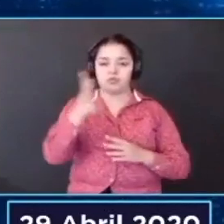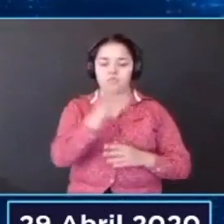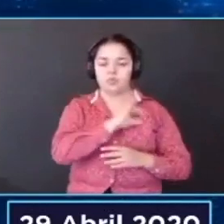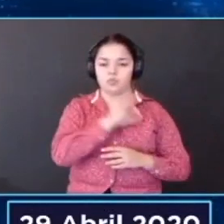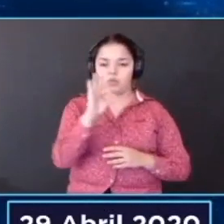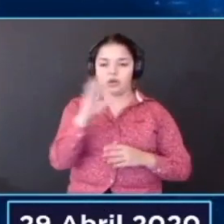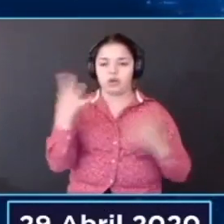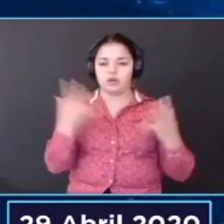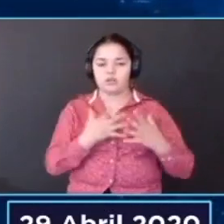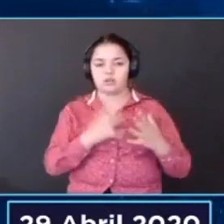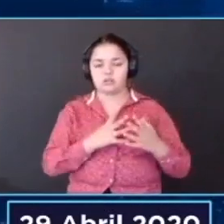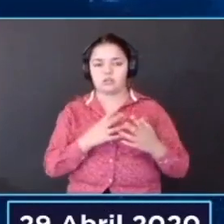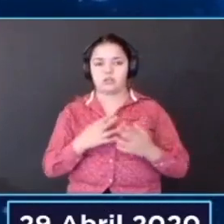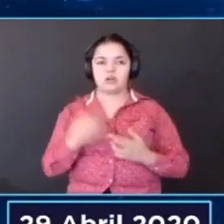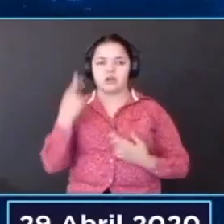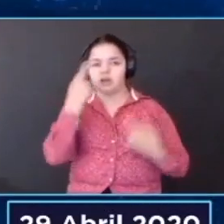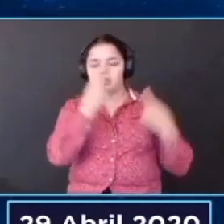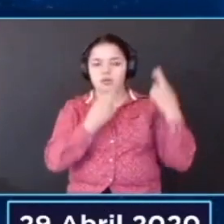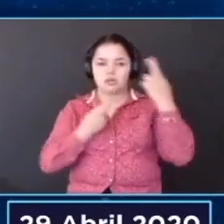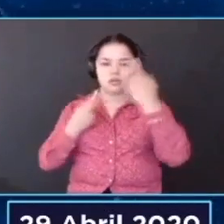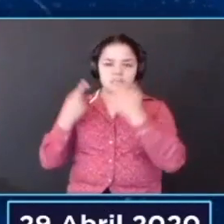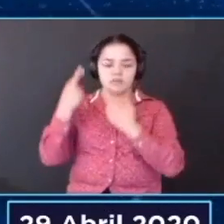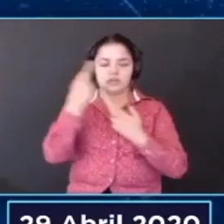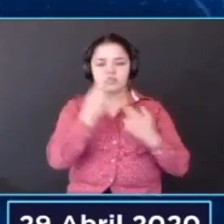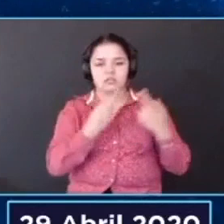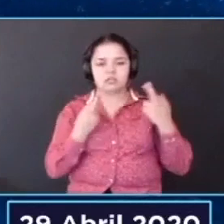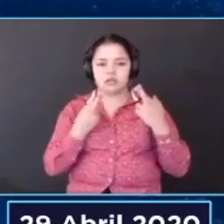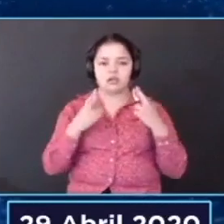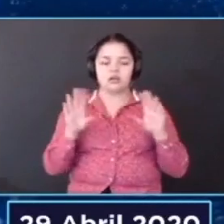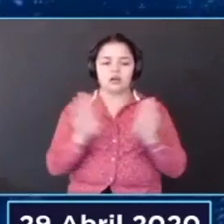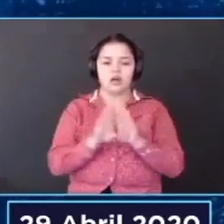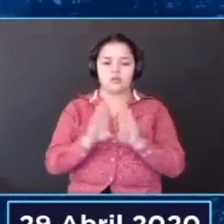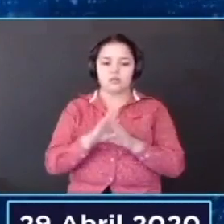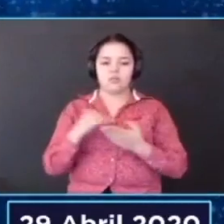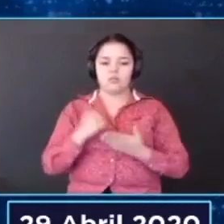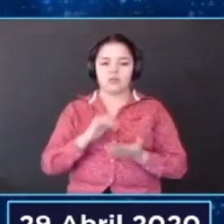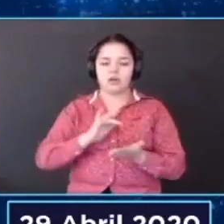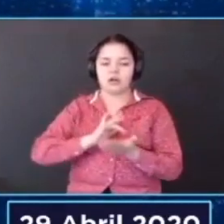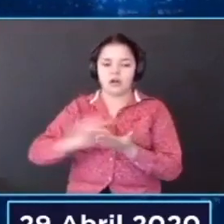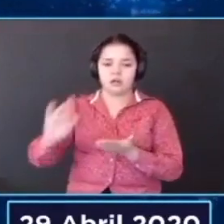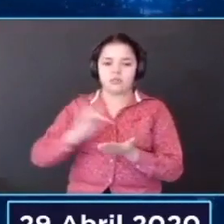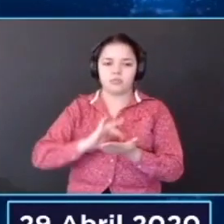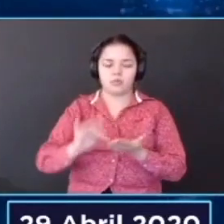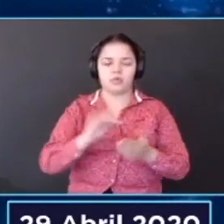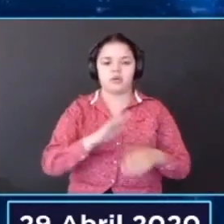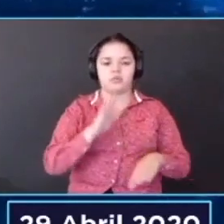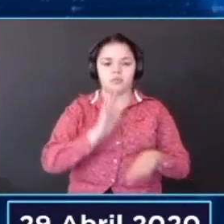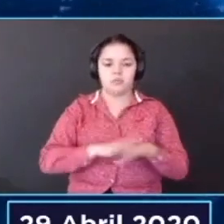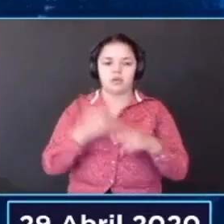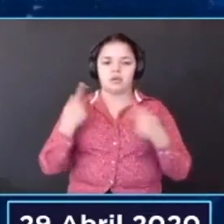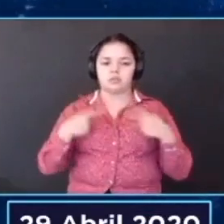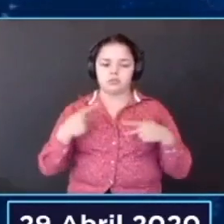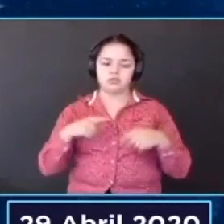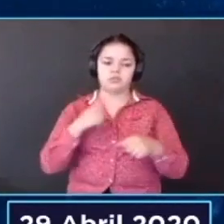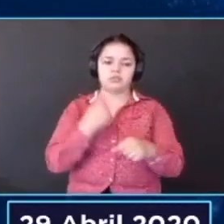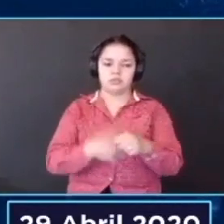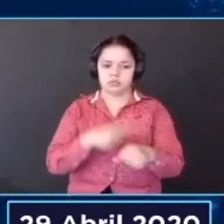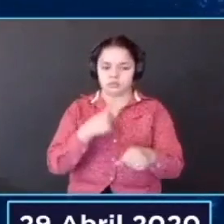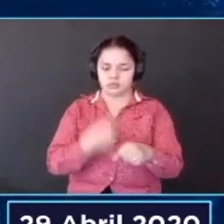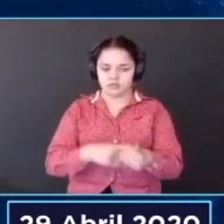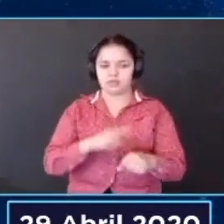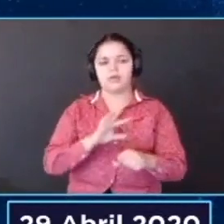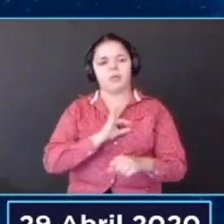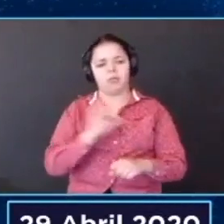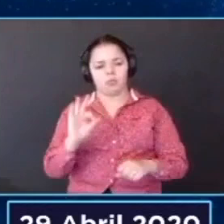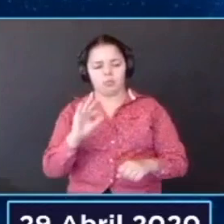pudiéramos aplicar a lo del plasma convaleciente para un medicamento. Hay en el mundo esta línea de